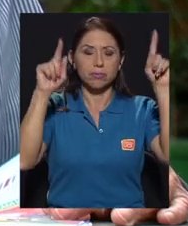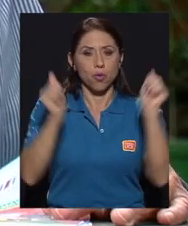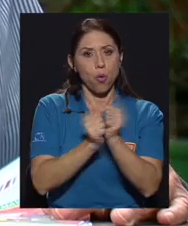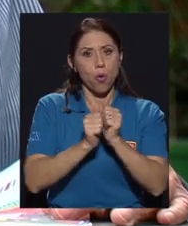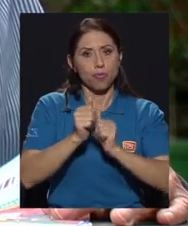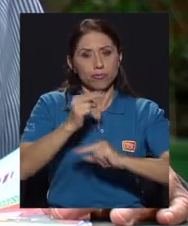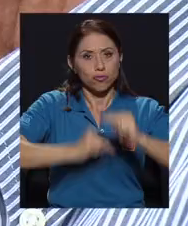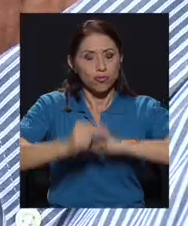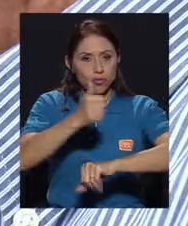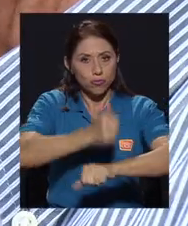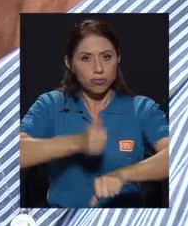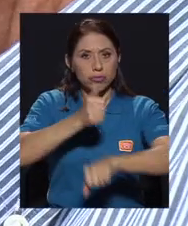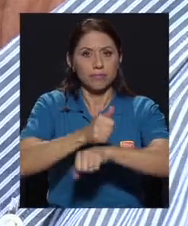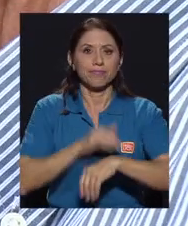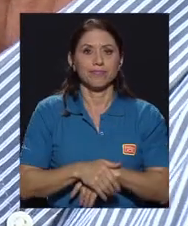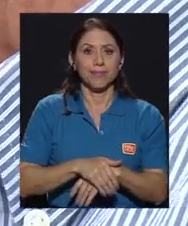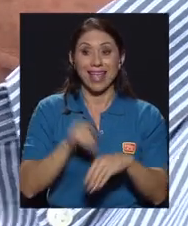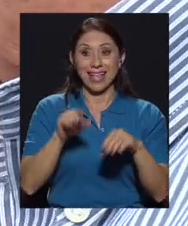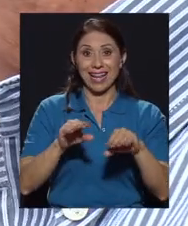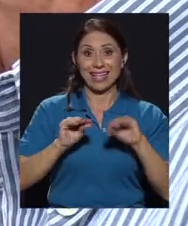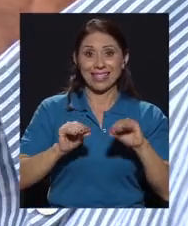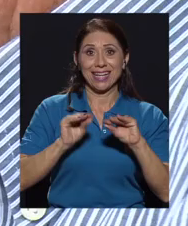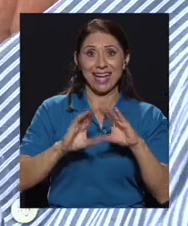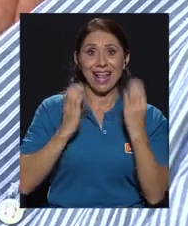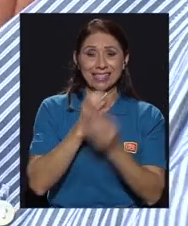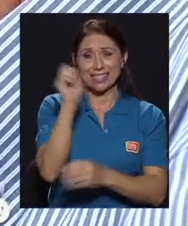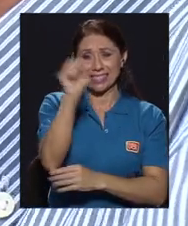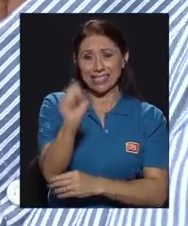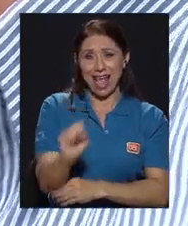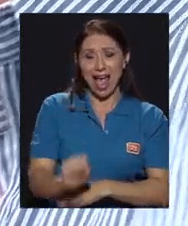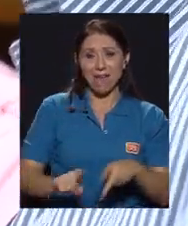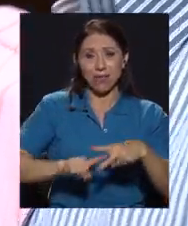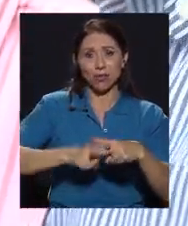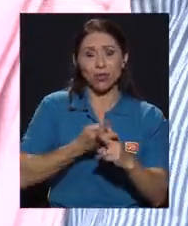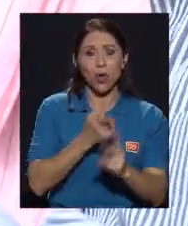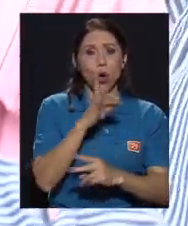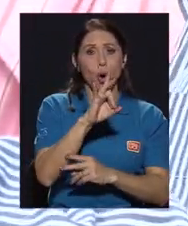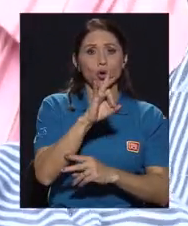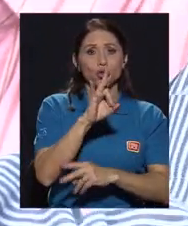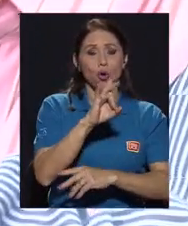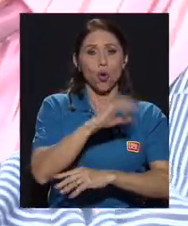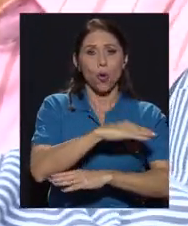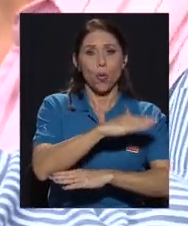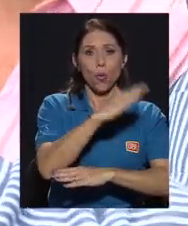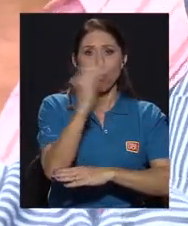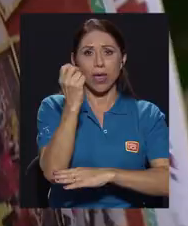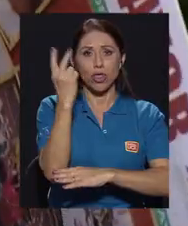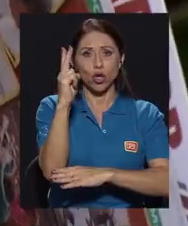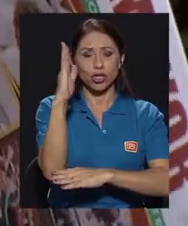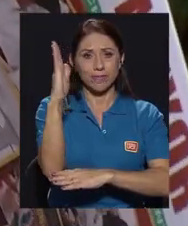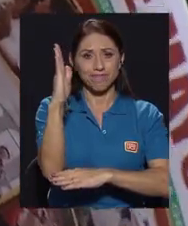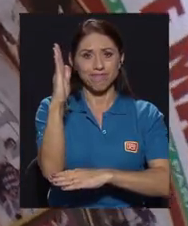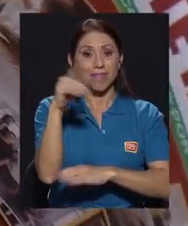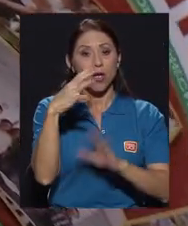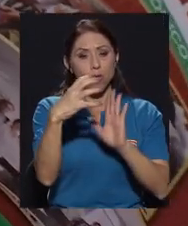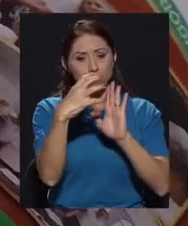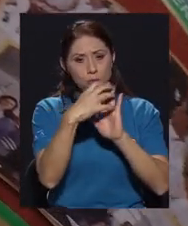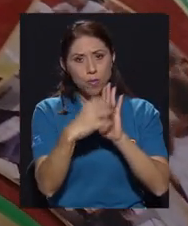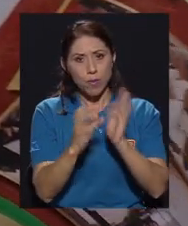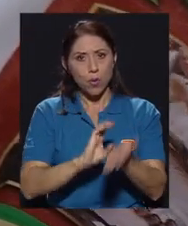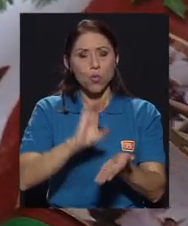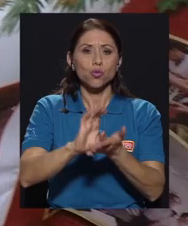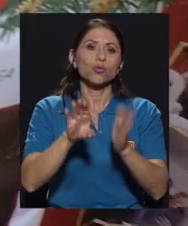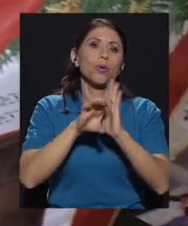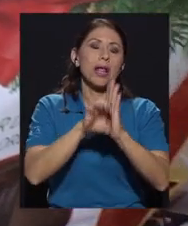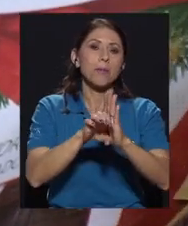en su emprendimiento. Las clases se imparten todos los sábados de 8 de la mañana a 12 de mediodía. Los módulos incluyen